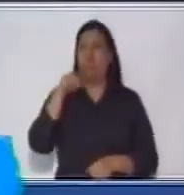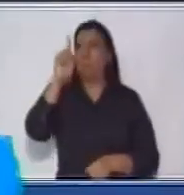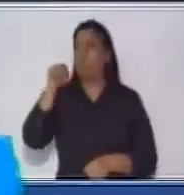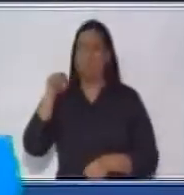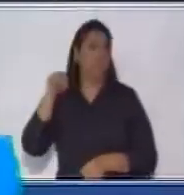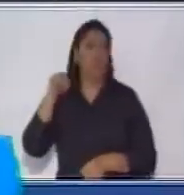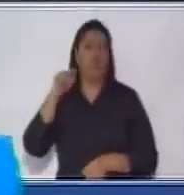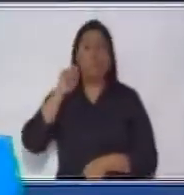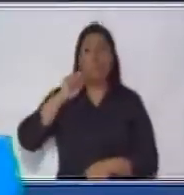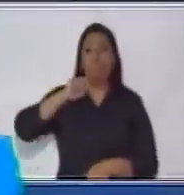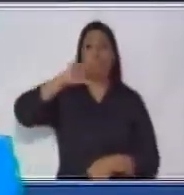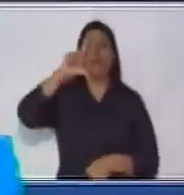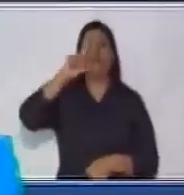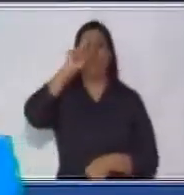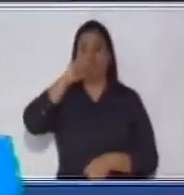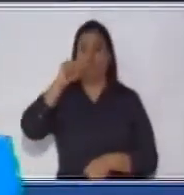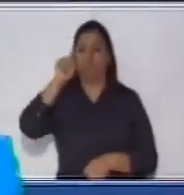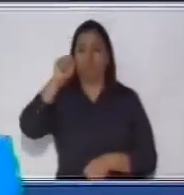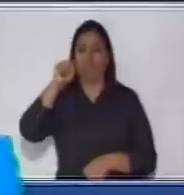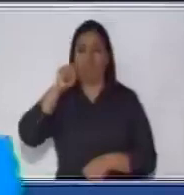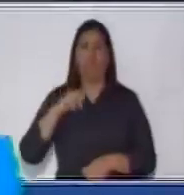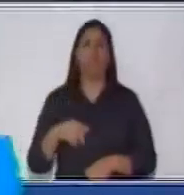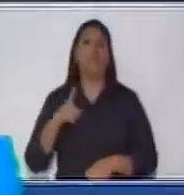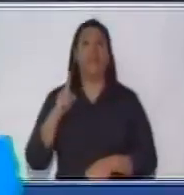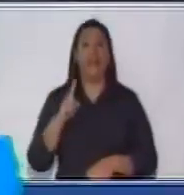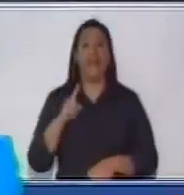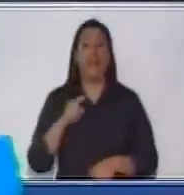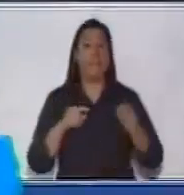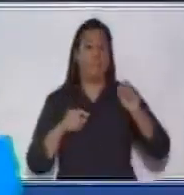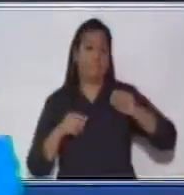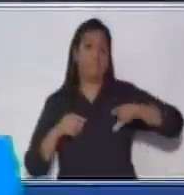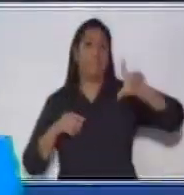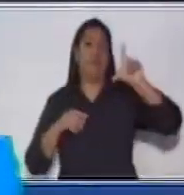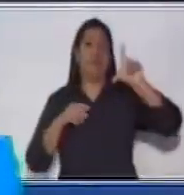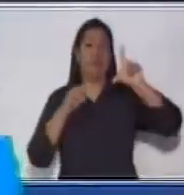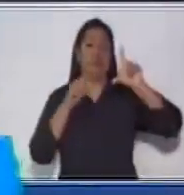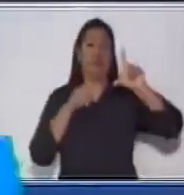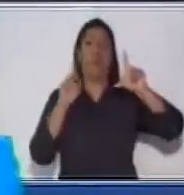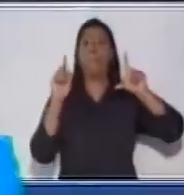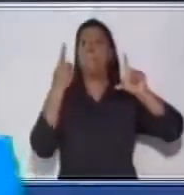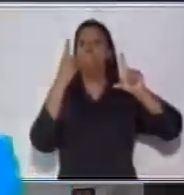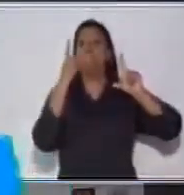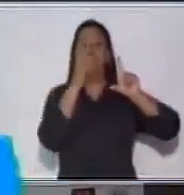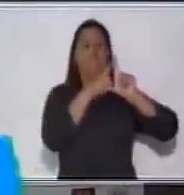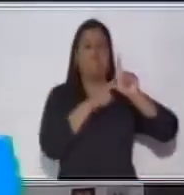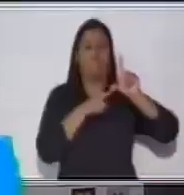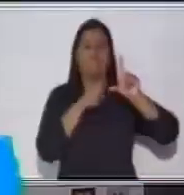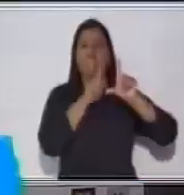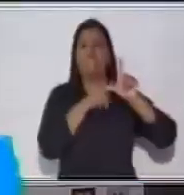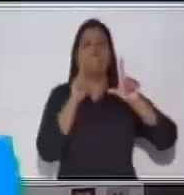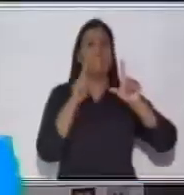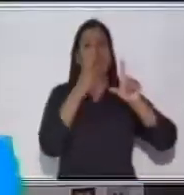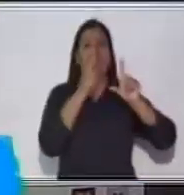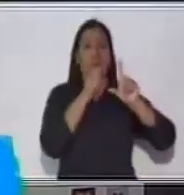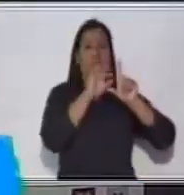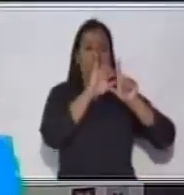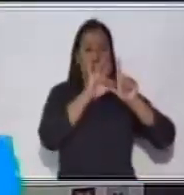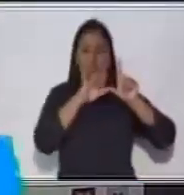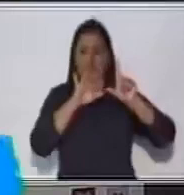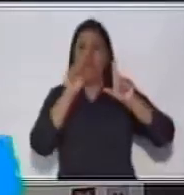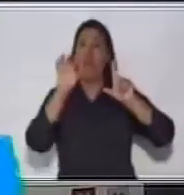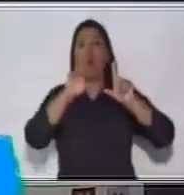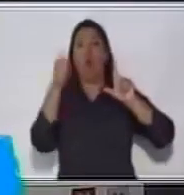una oración, ya que comienzan con mayúscula. Solo la primera letra que compone el dígrafo irá en